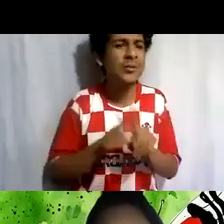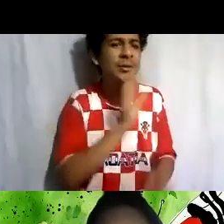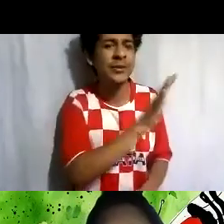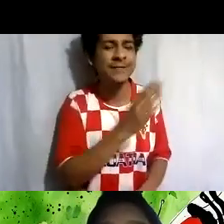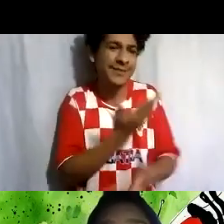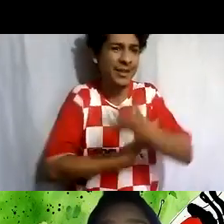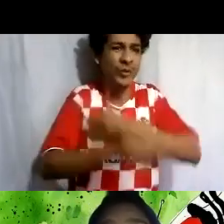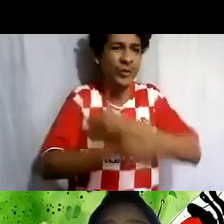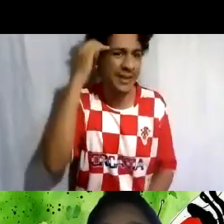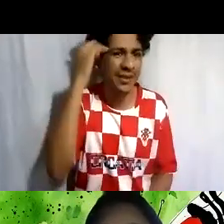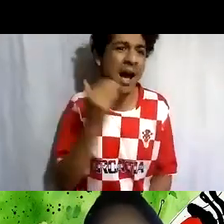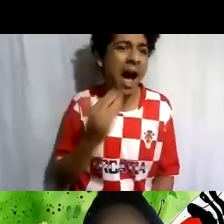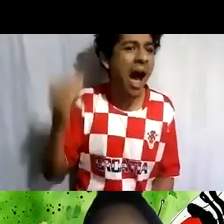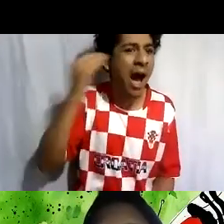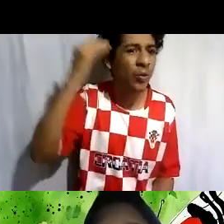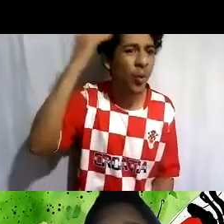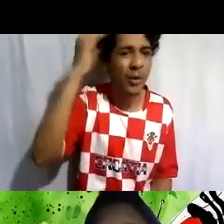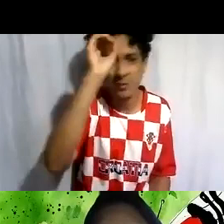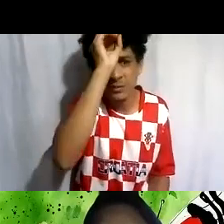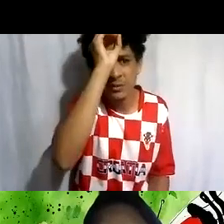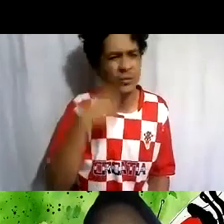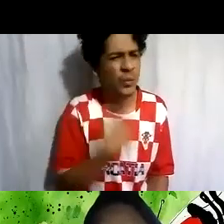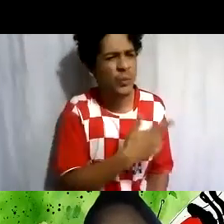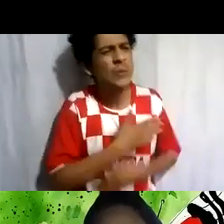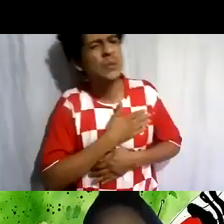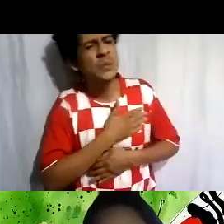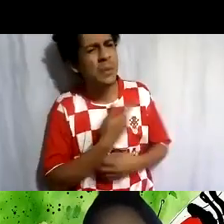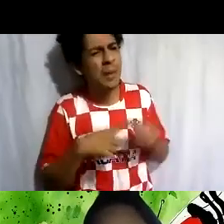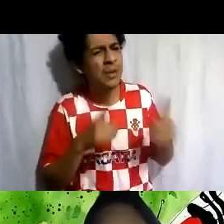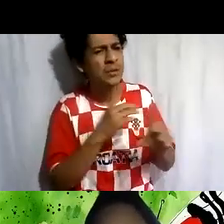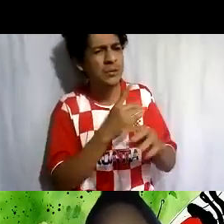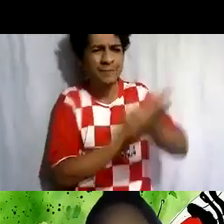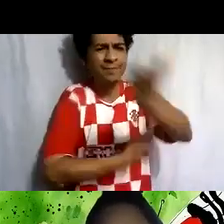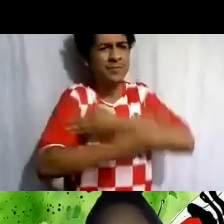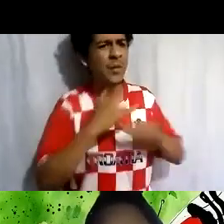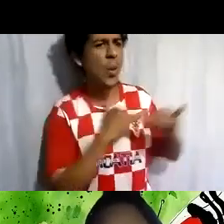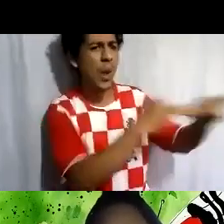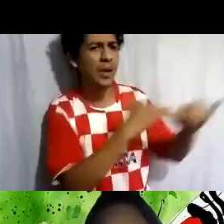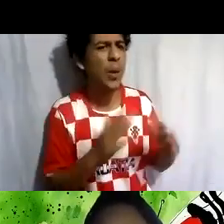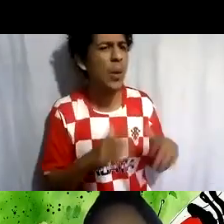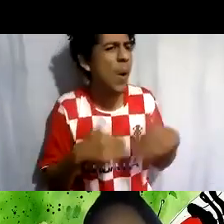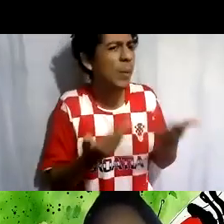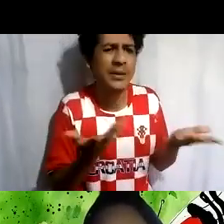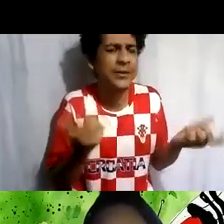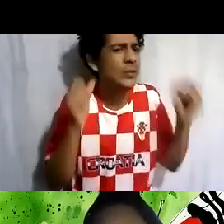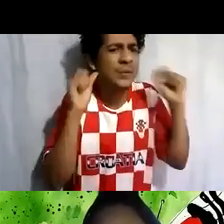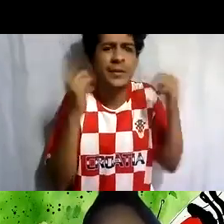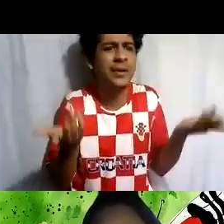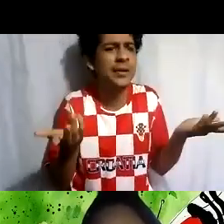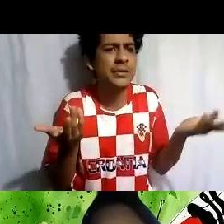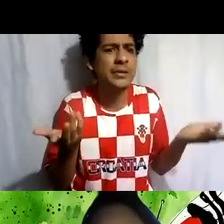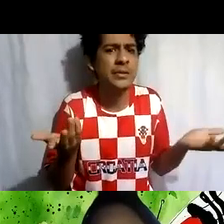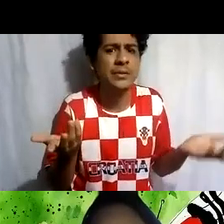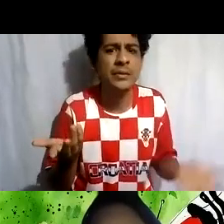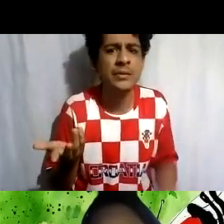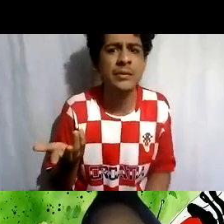Luego tuvo no solamente ese bebé, sino otros 4 más, en total 5 bebés que no se quedaron